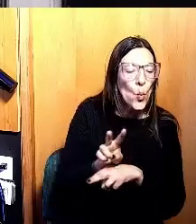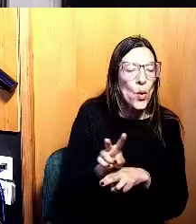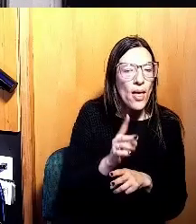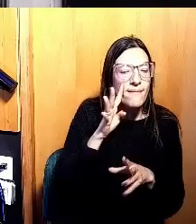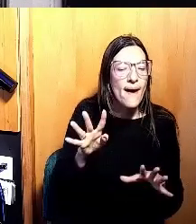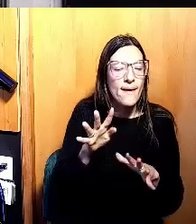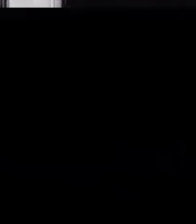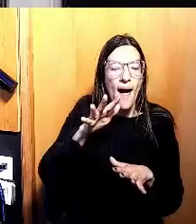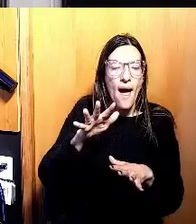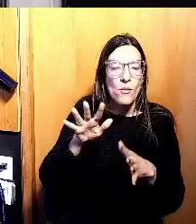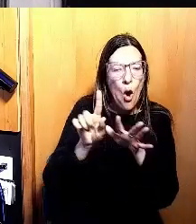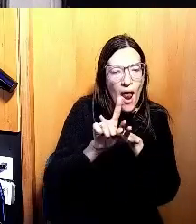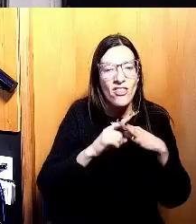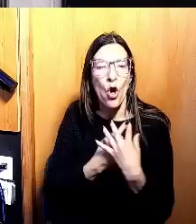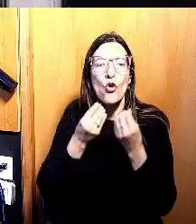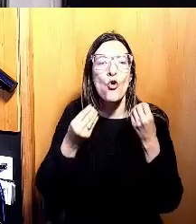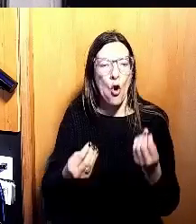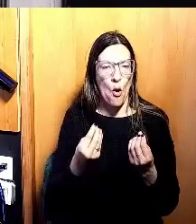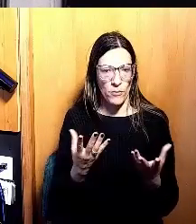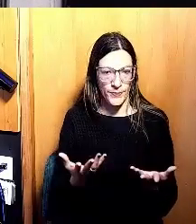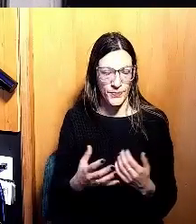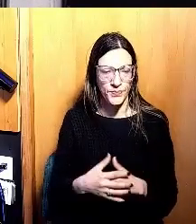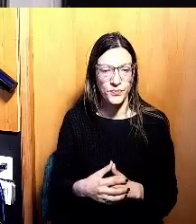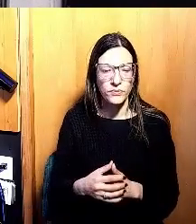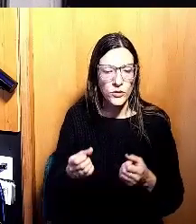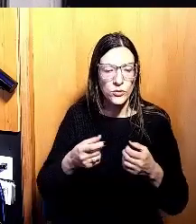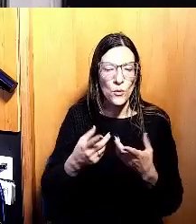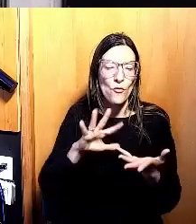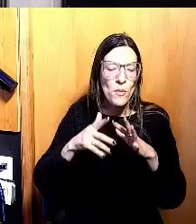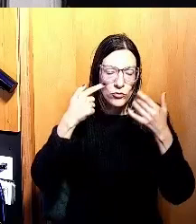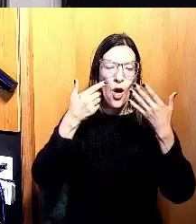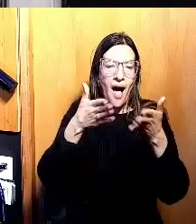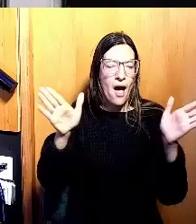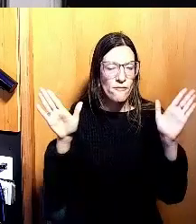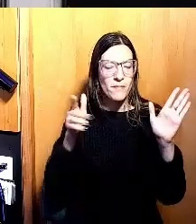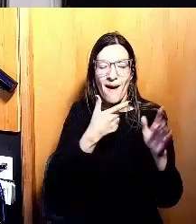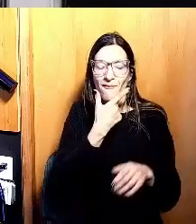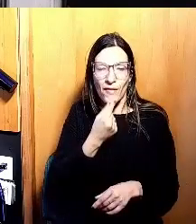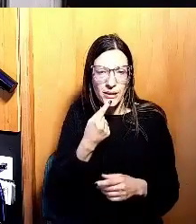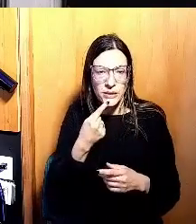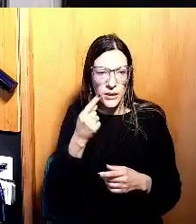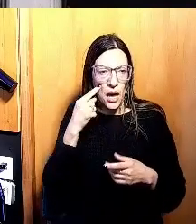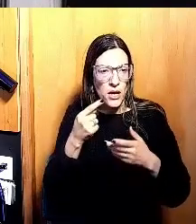ver esta situación de una manera más amplia y